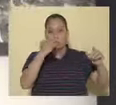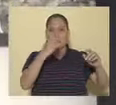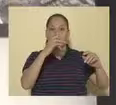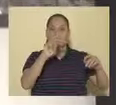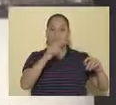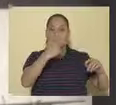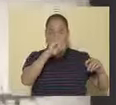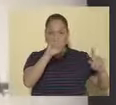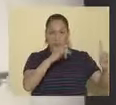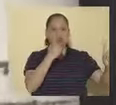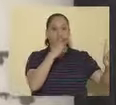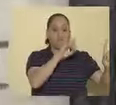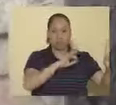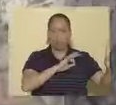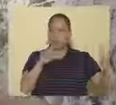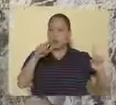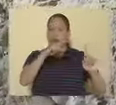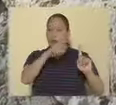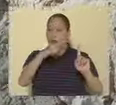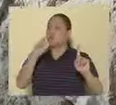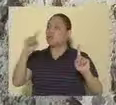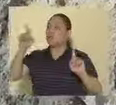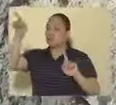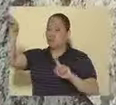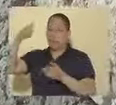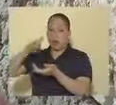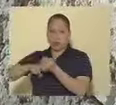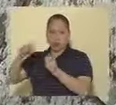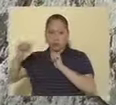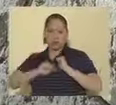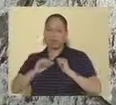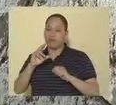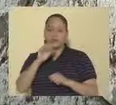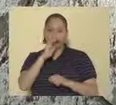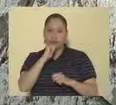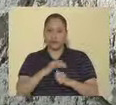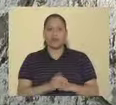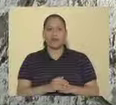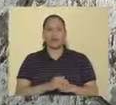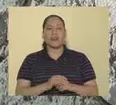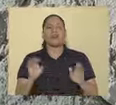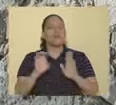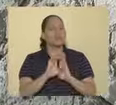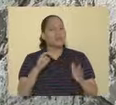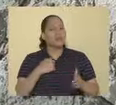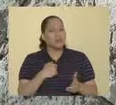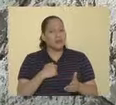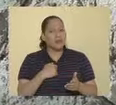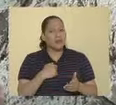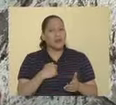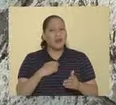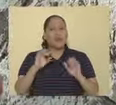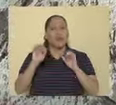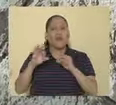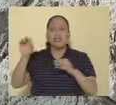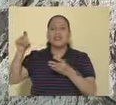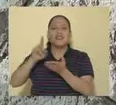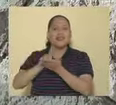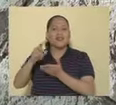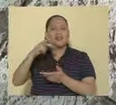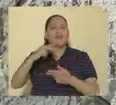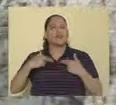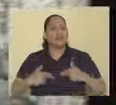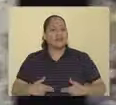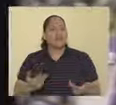como cualquier ciudadano de a pie, ¿para qué debo de saber que existe la Oficina de Derechos